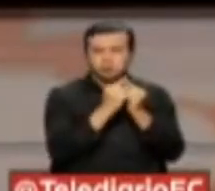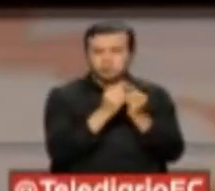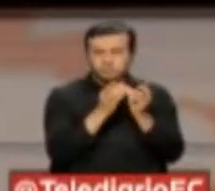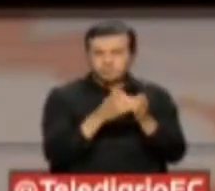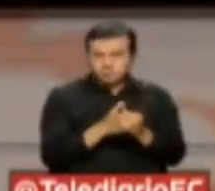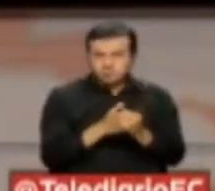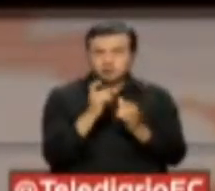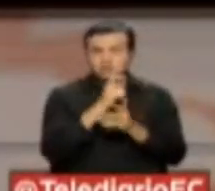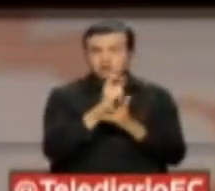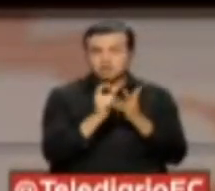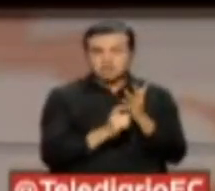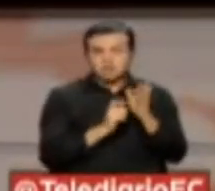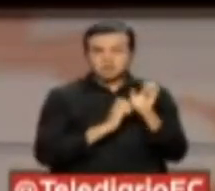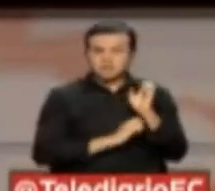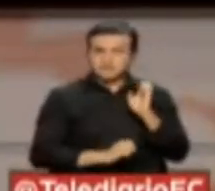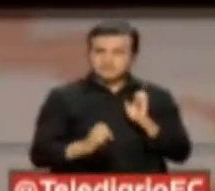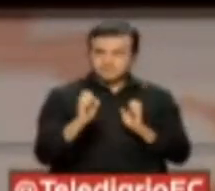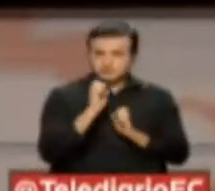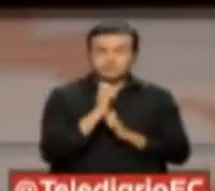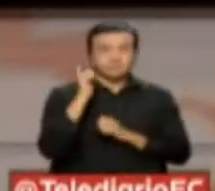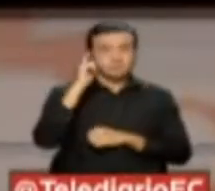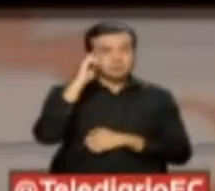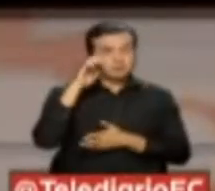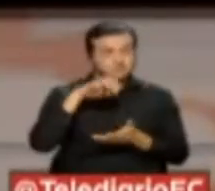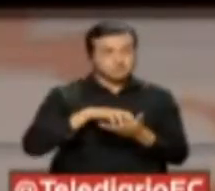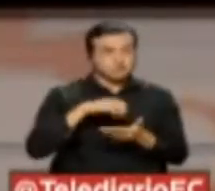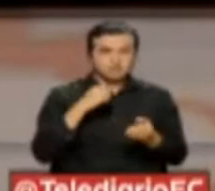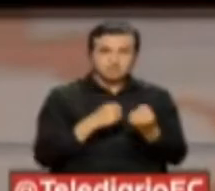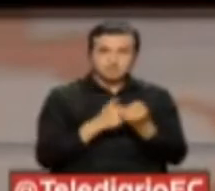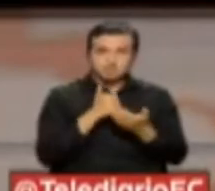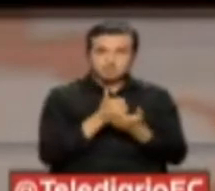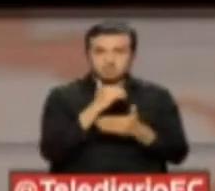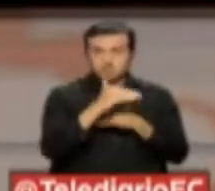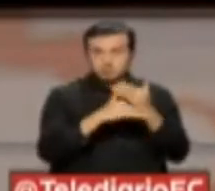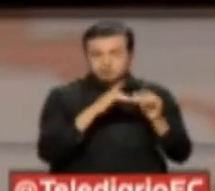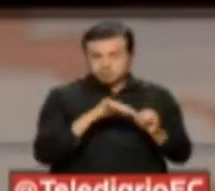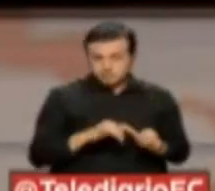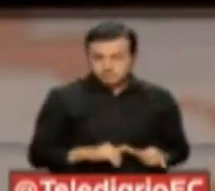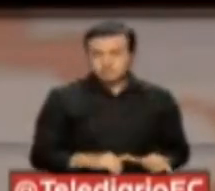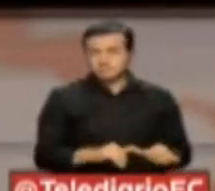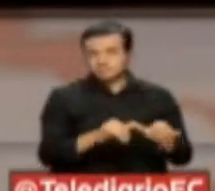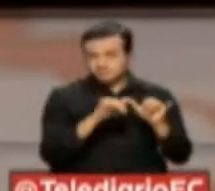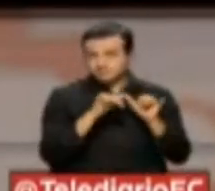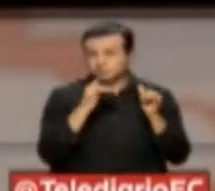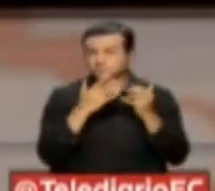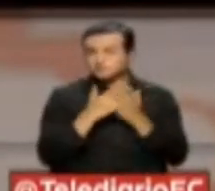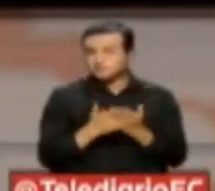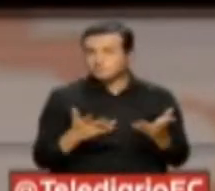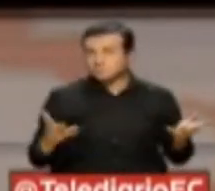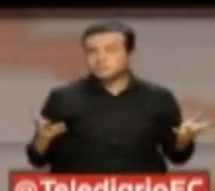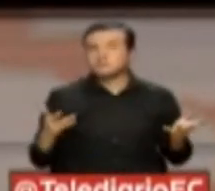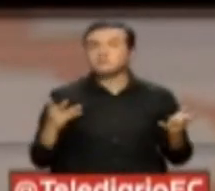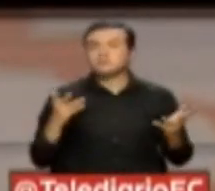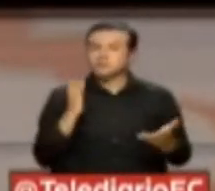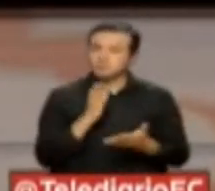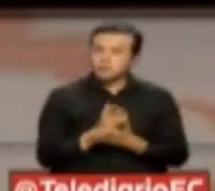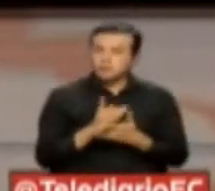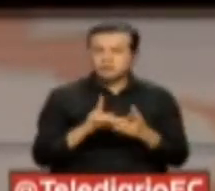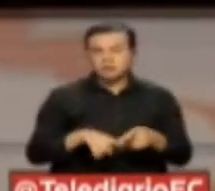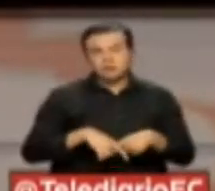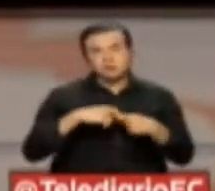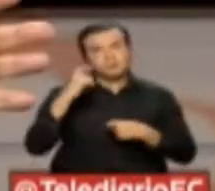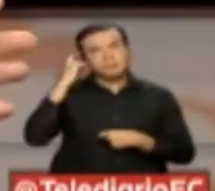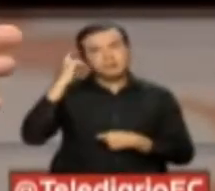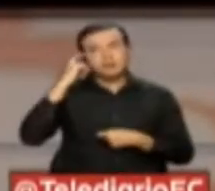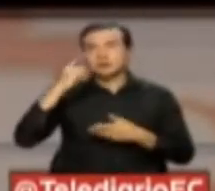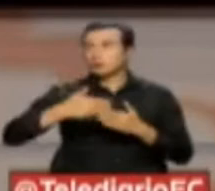realmente tenemos que dar una estructura del estado que permita que avancemos y no que como en este caso nos hayamos detenido pensando